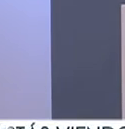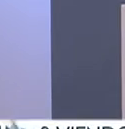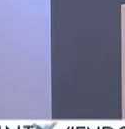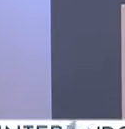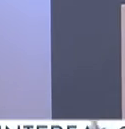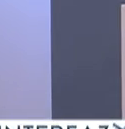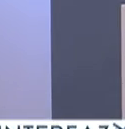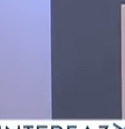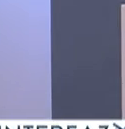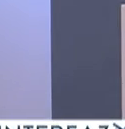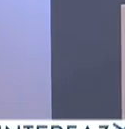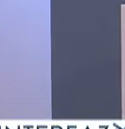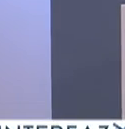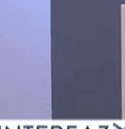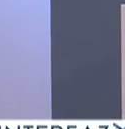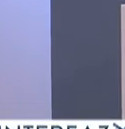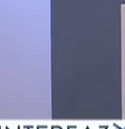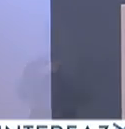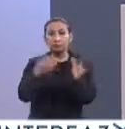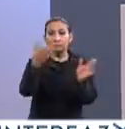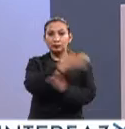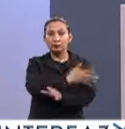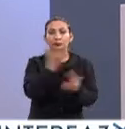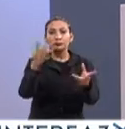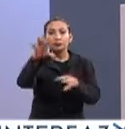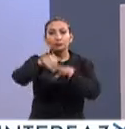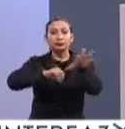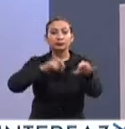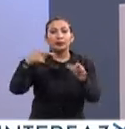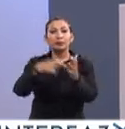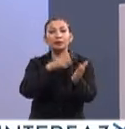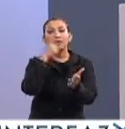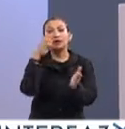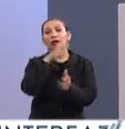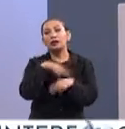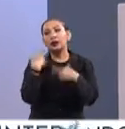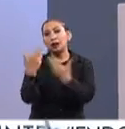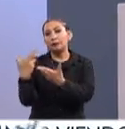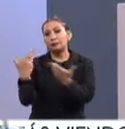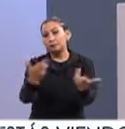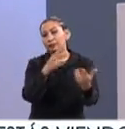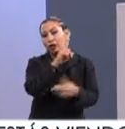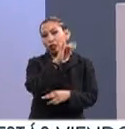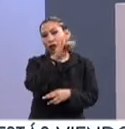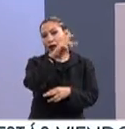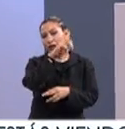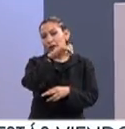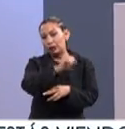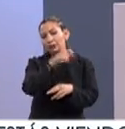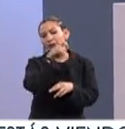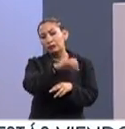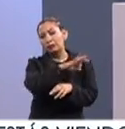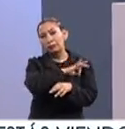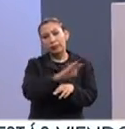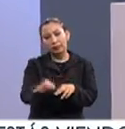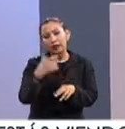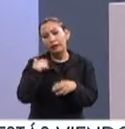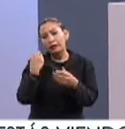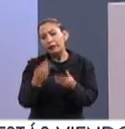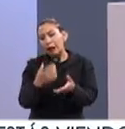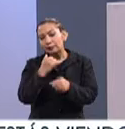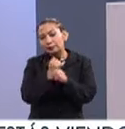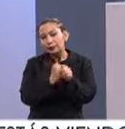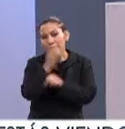fines pedagógicos, que desde su inicio ha logrado reunir 1000 donaciones, una iniciativa que puede aportar muchísimo